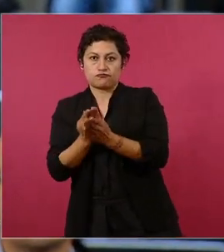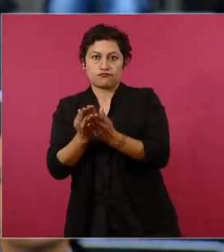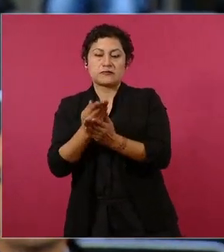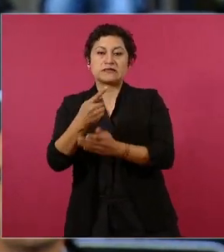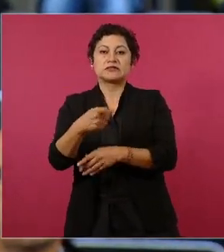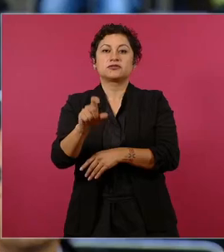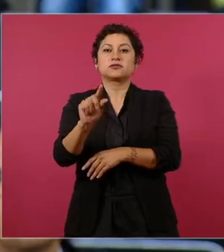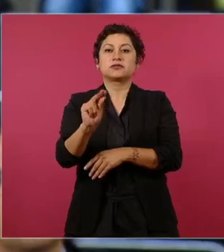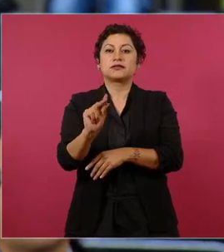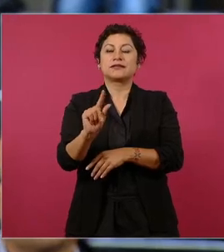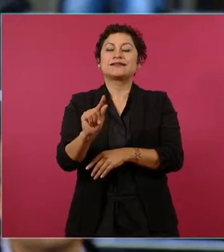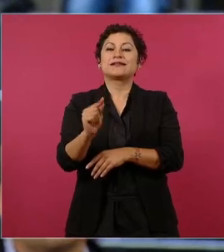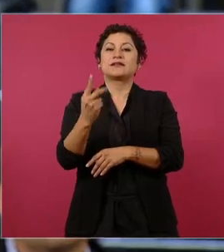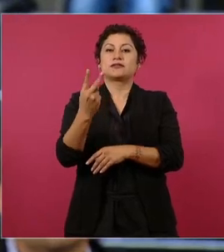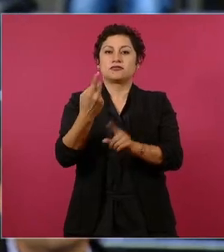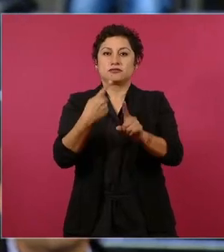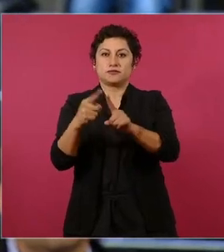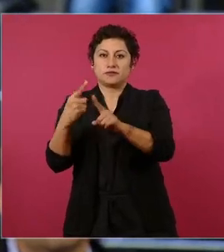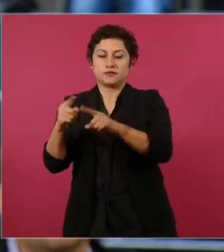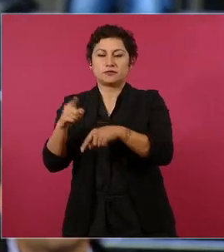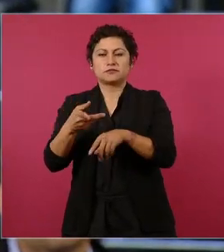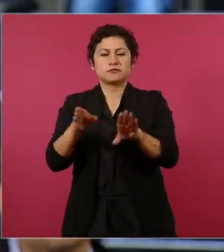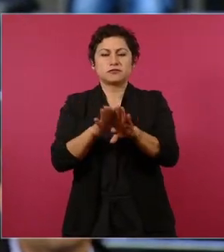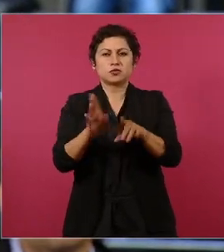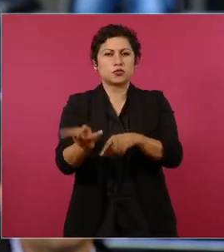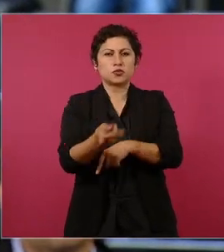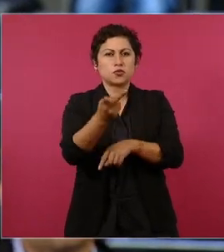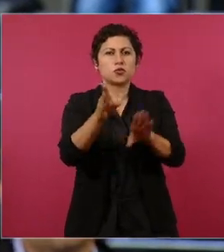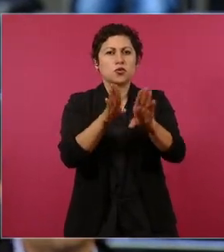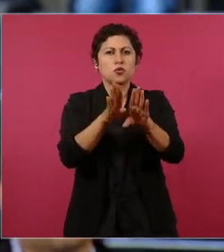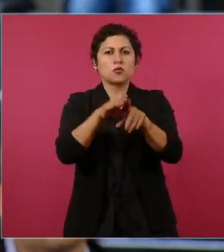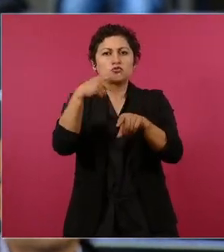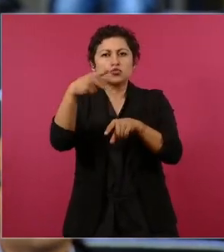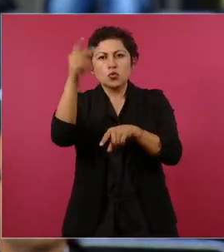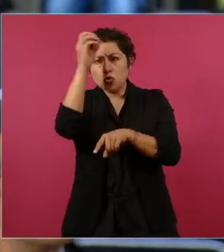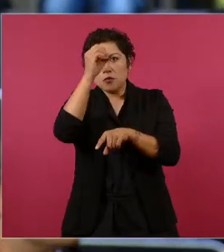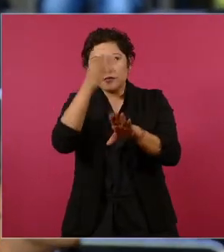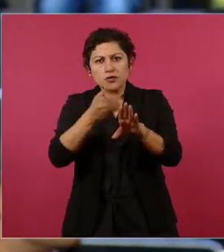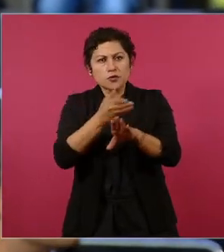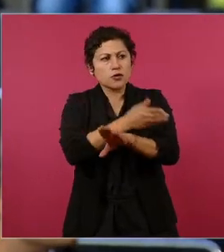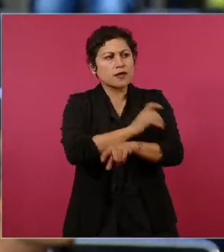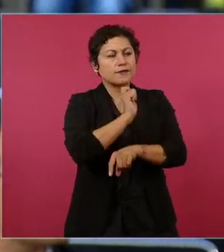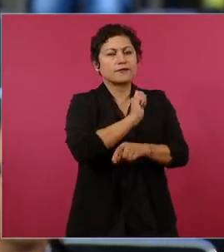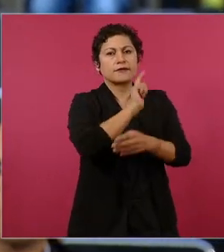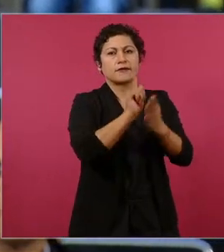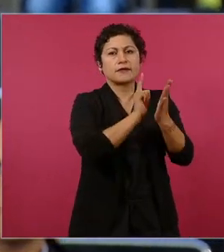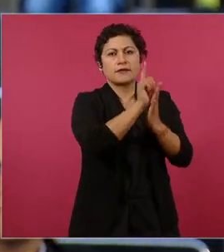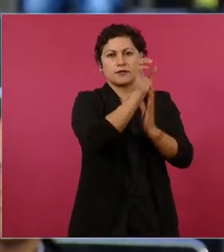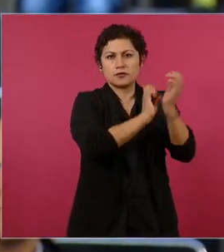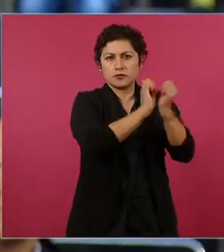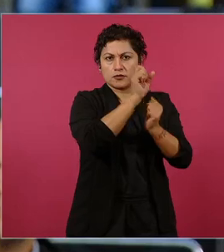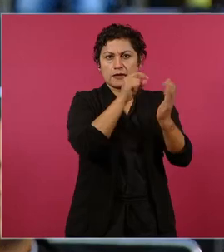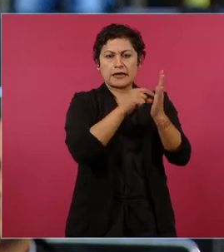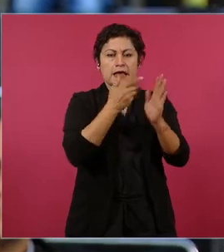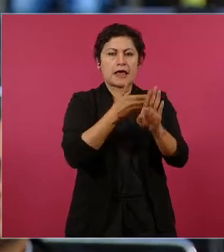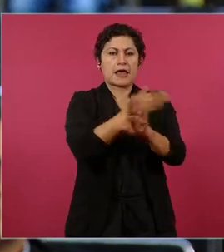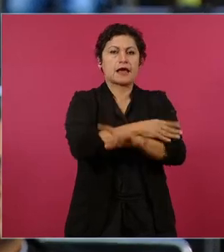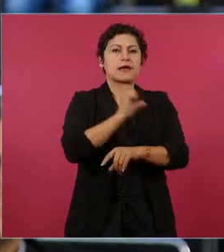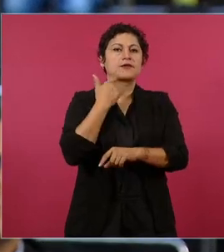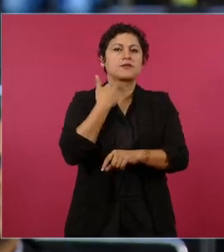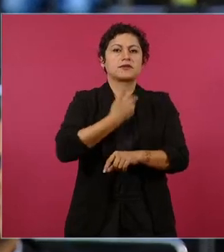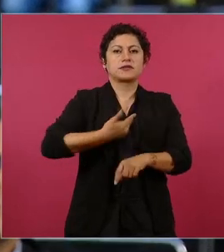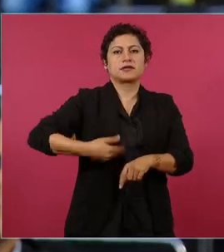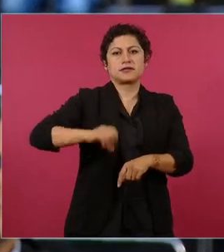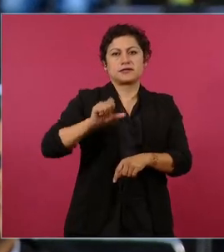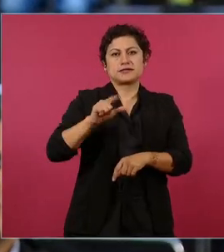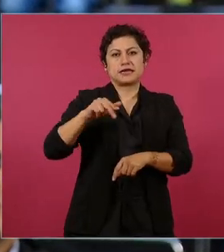social y la reforma al 27 constitucional del presidente Salinas? Con todo respeto, señor presidente, me parece que debería enviar